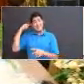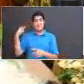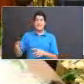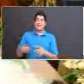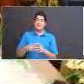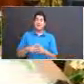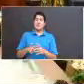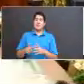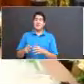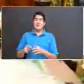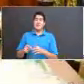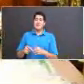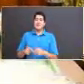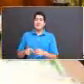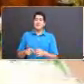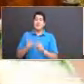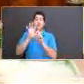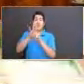Y los patojos.